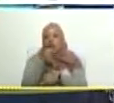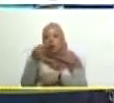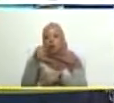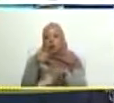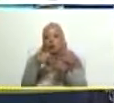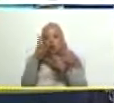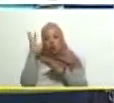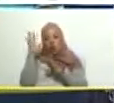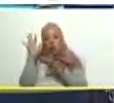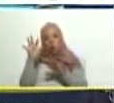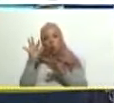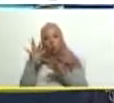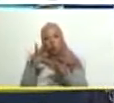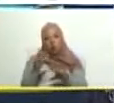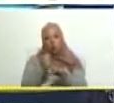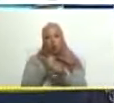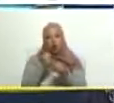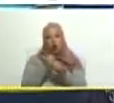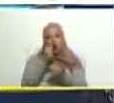por delante.